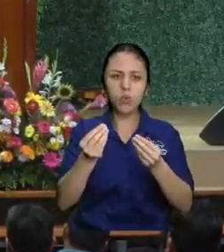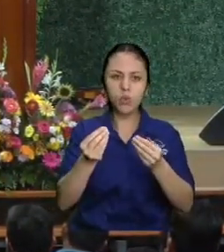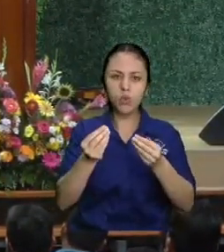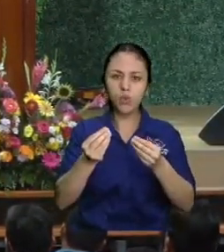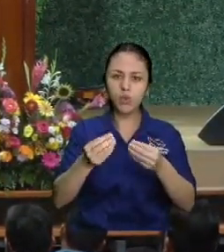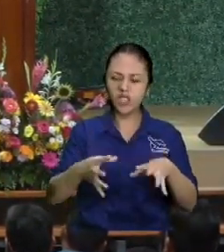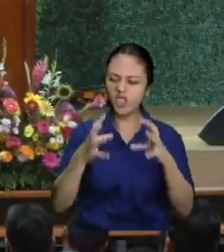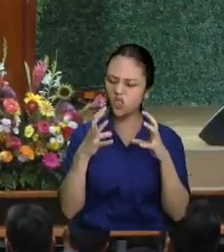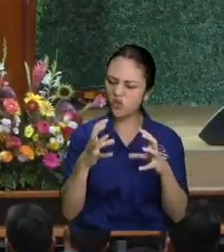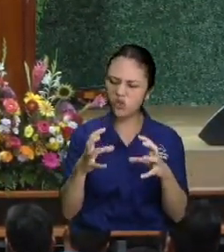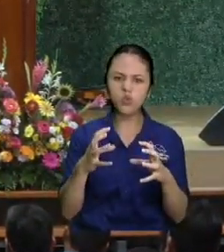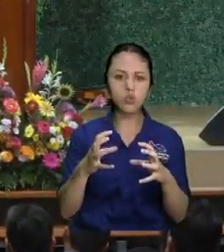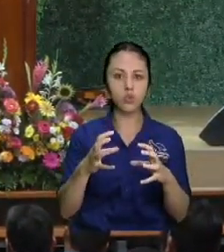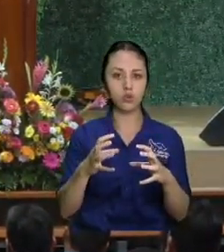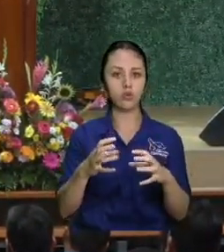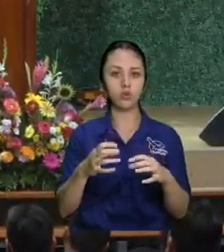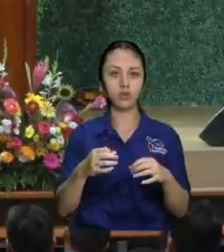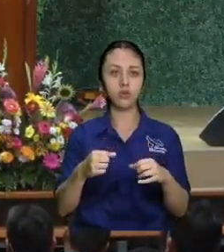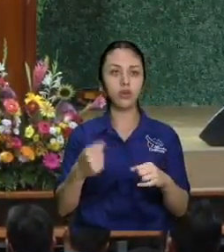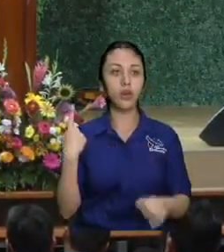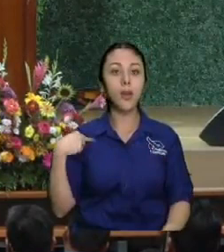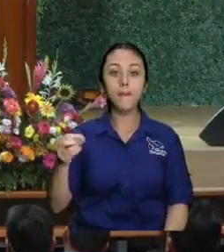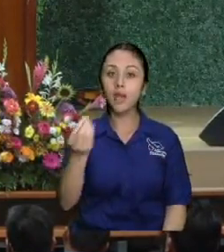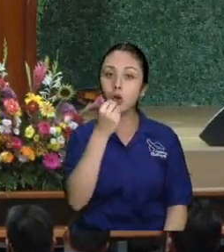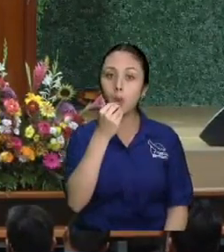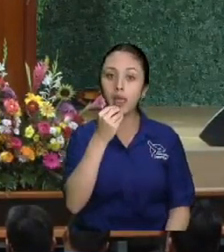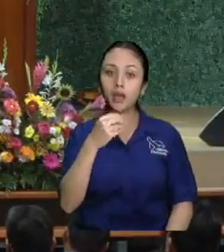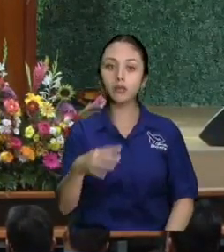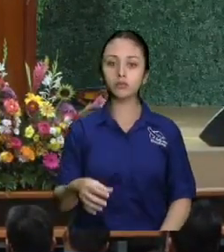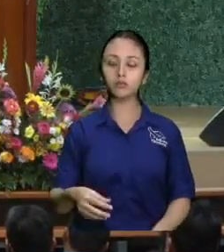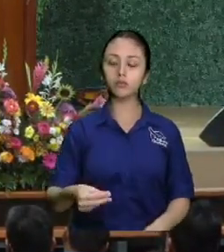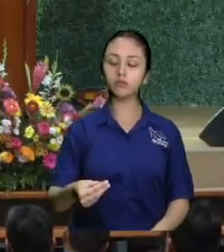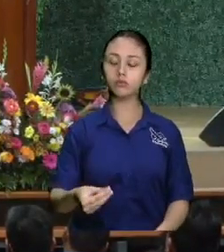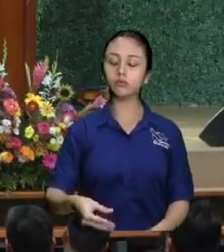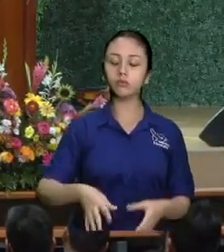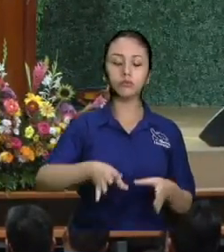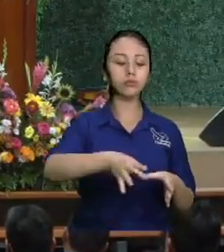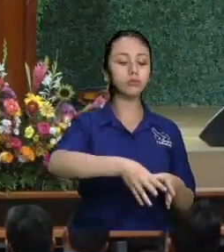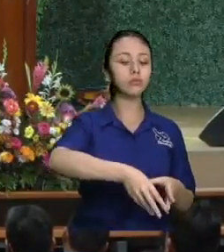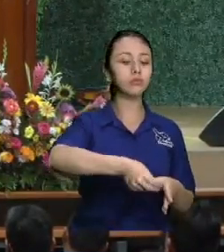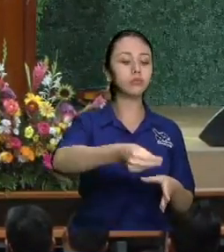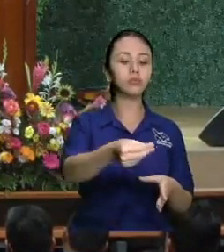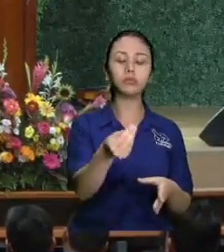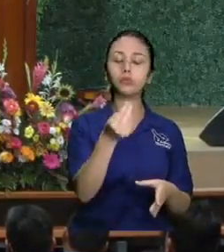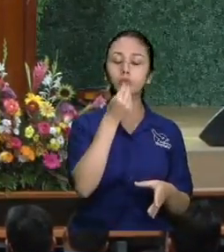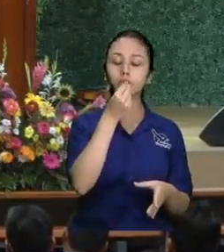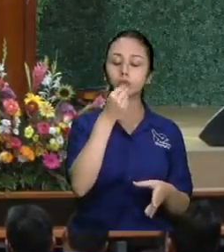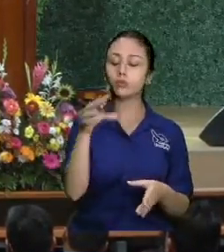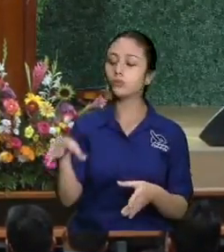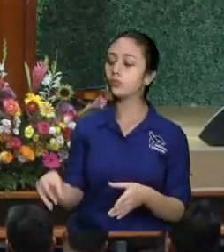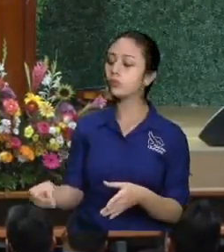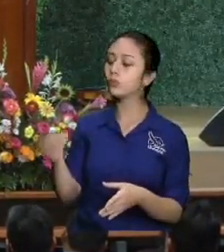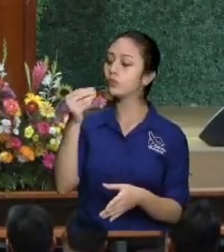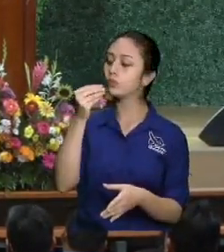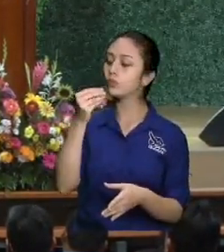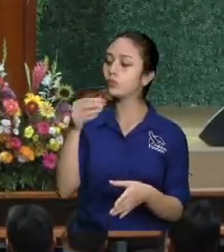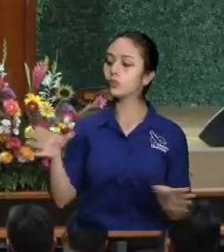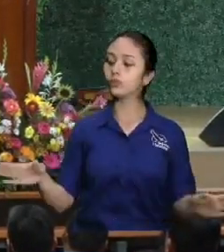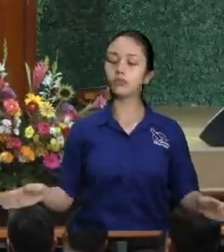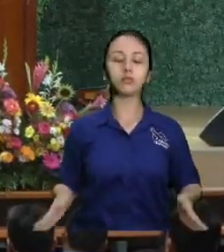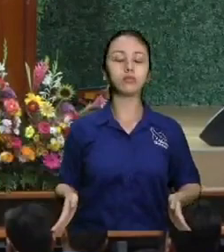rigidez, hombre? Hasta para comer, así cuadrado, en escuadra. Hombre, hermano,